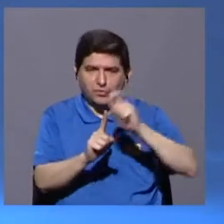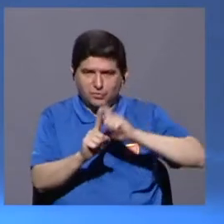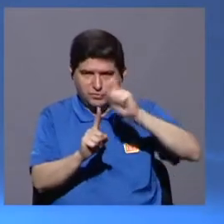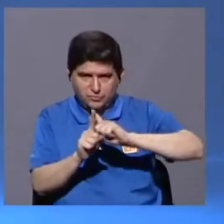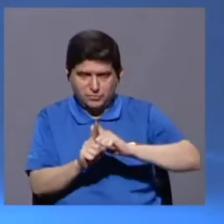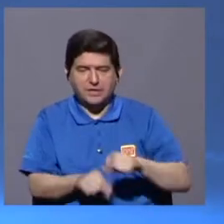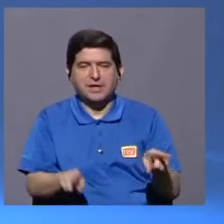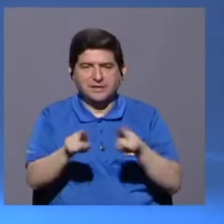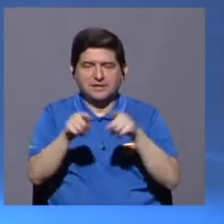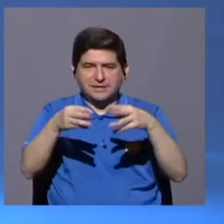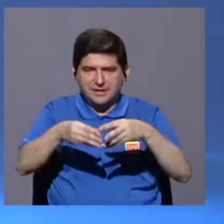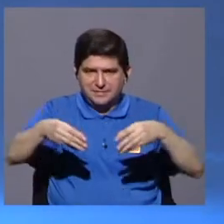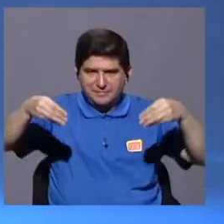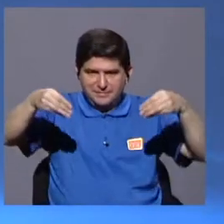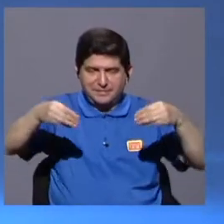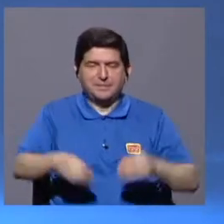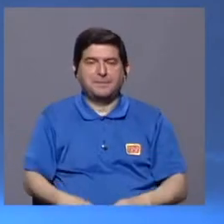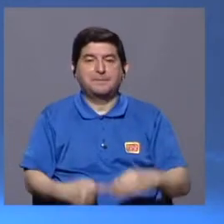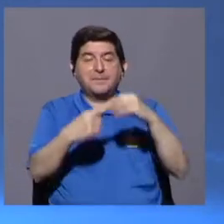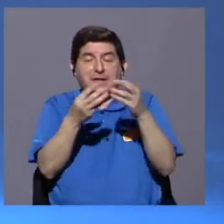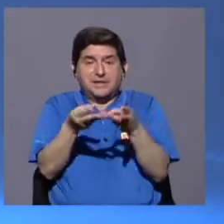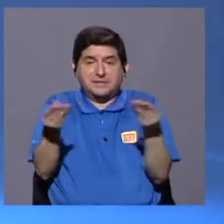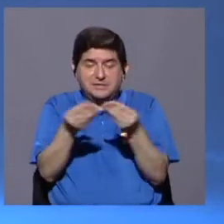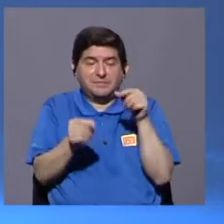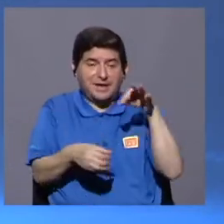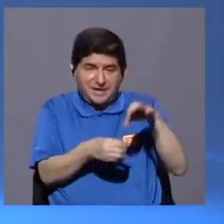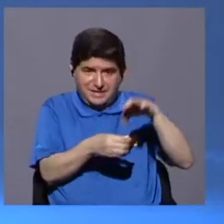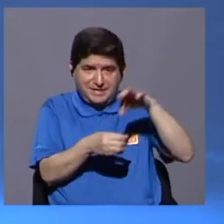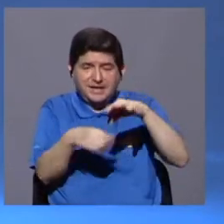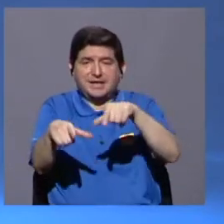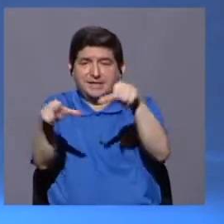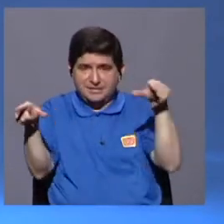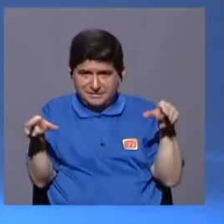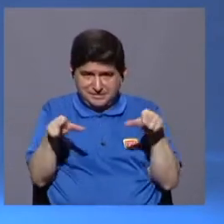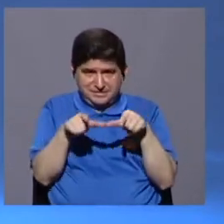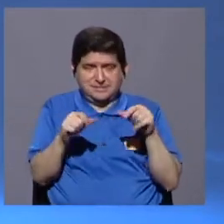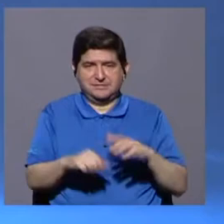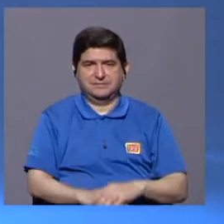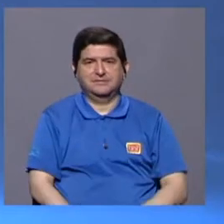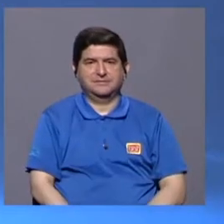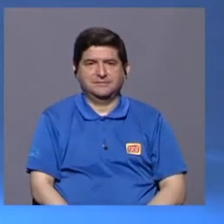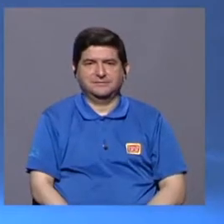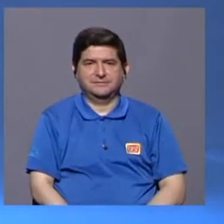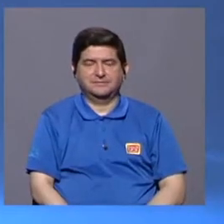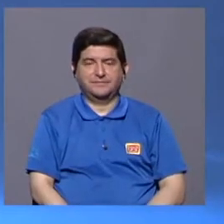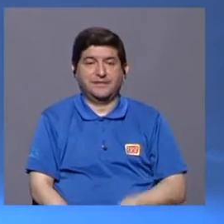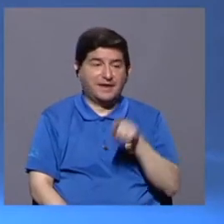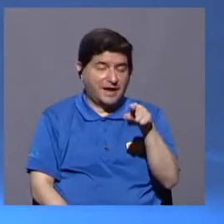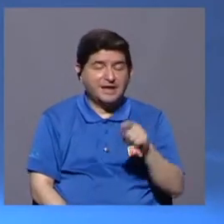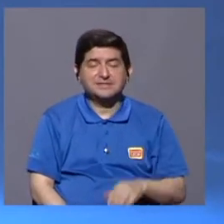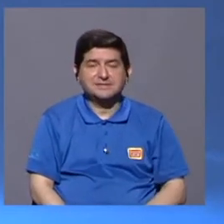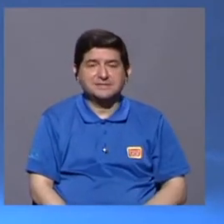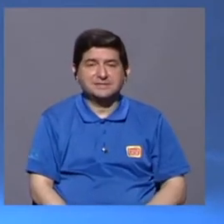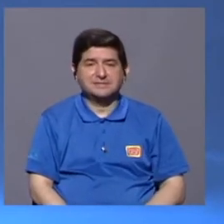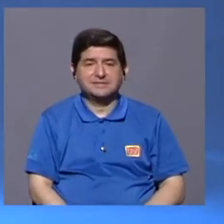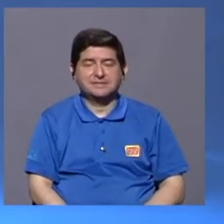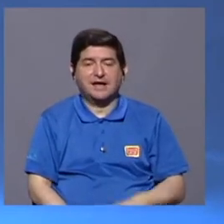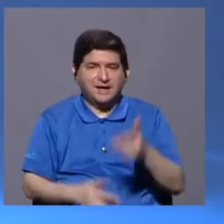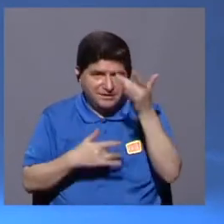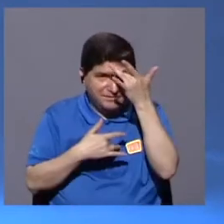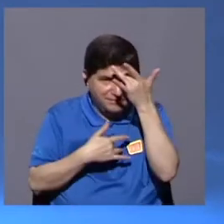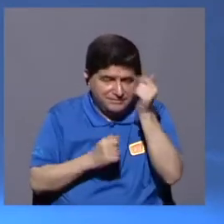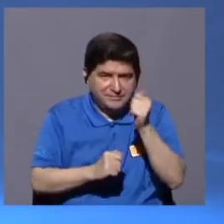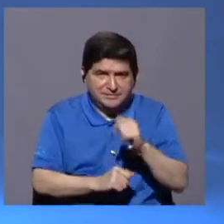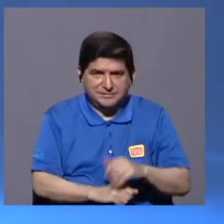y el plátano son los principales productos que se siembran en la zona. Y la fusariosis del banano,